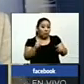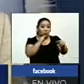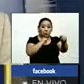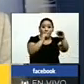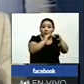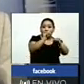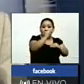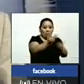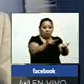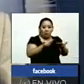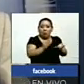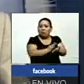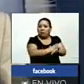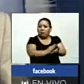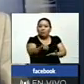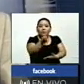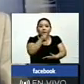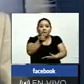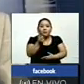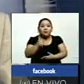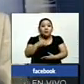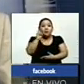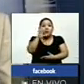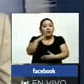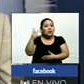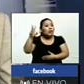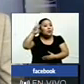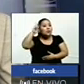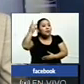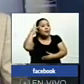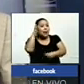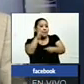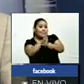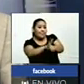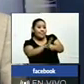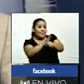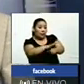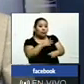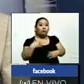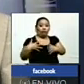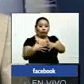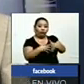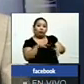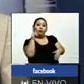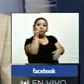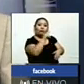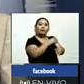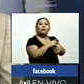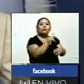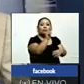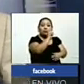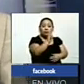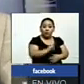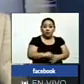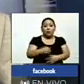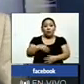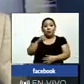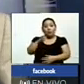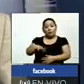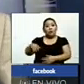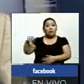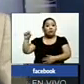funcionario no ofreció ninguna. Solo reiteró que es la herramienta de presión más eficiente que está aplicando el Tesoro estadounidense. Bricio